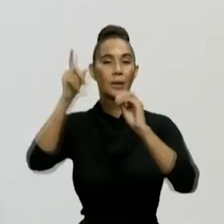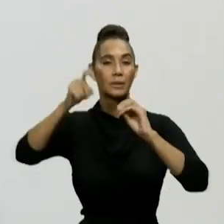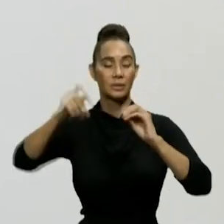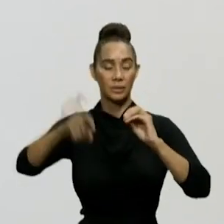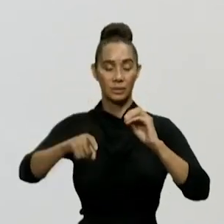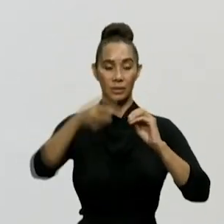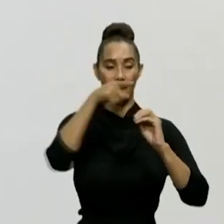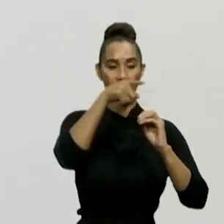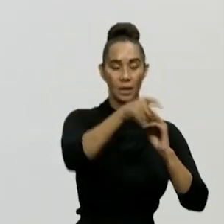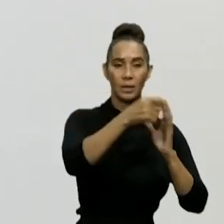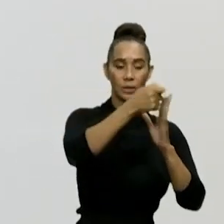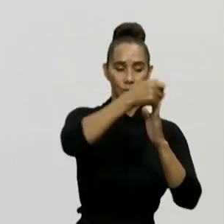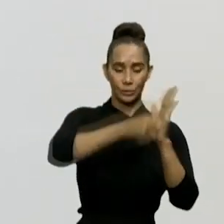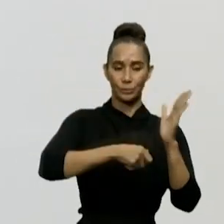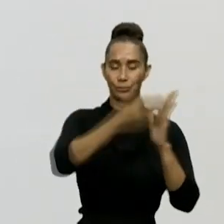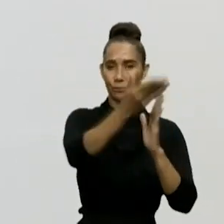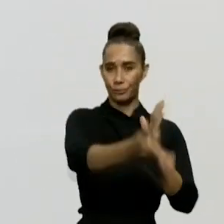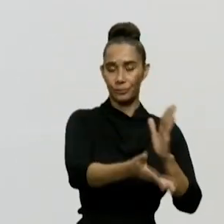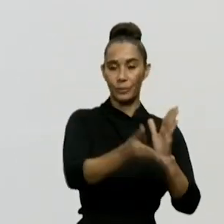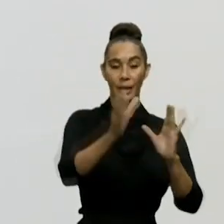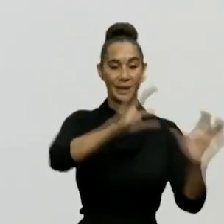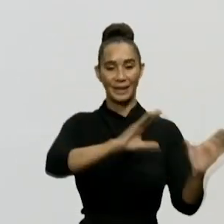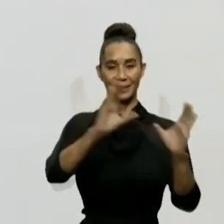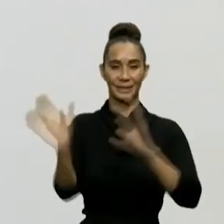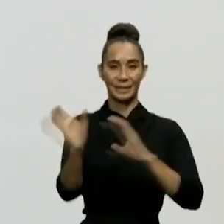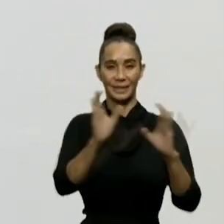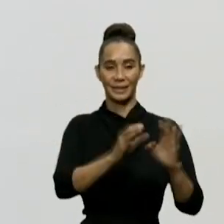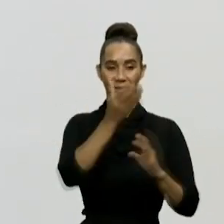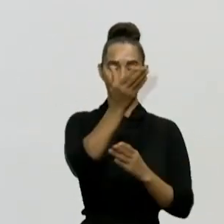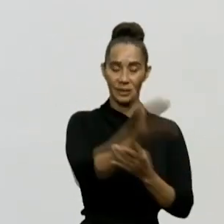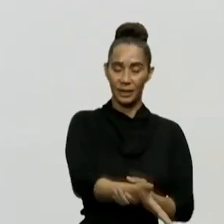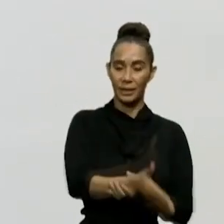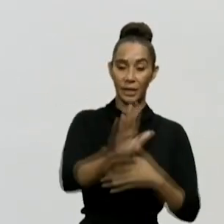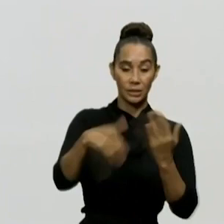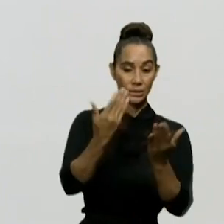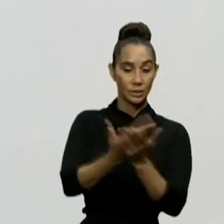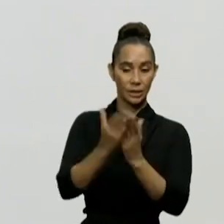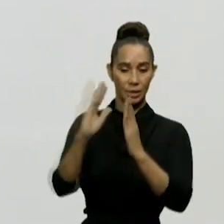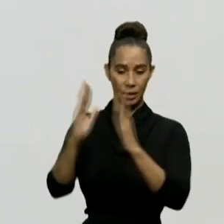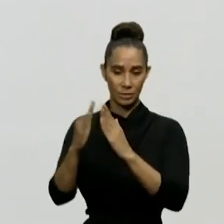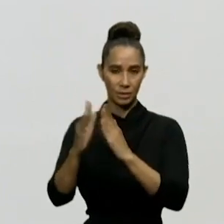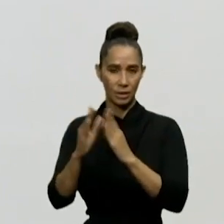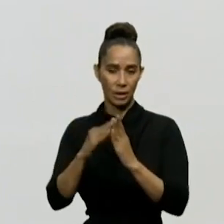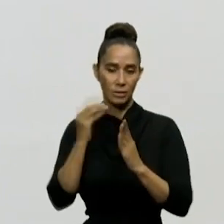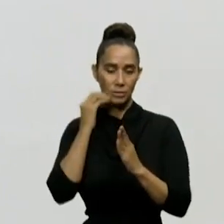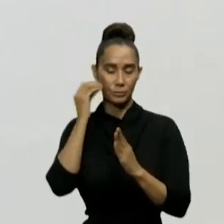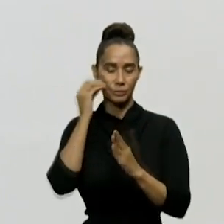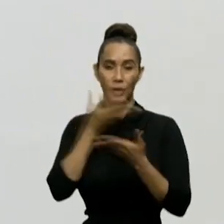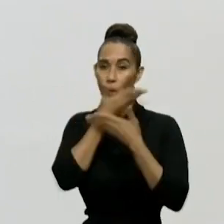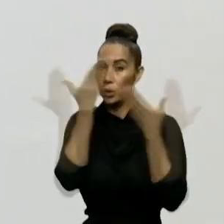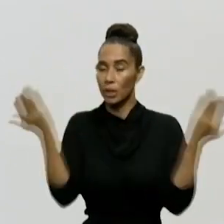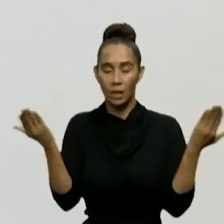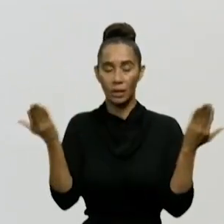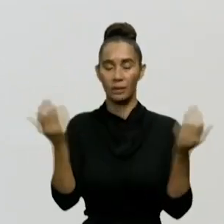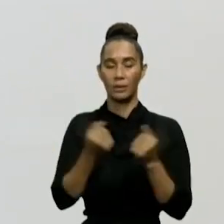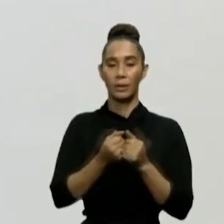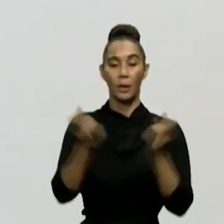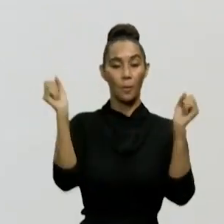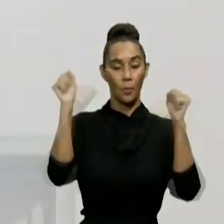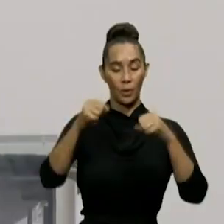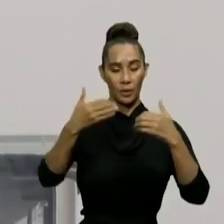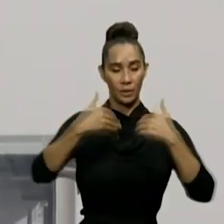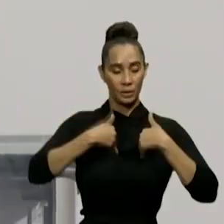Esto que garantizará que las Navidades llegarán a esas familias de escasos recursos que dispondrán de